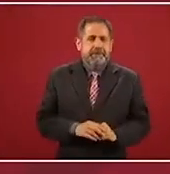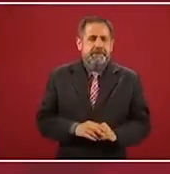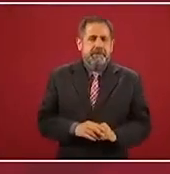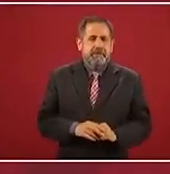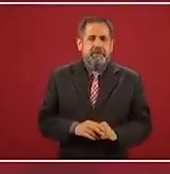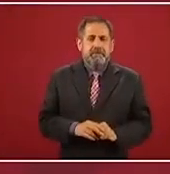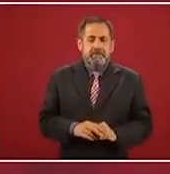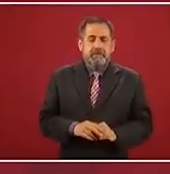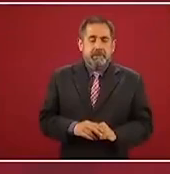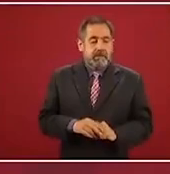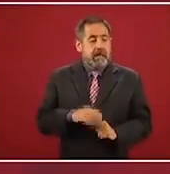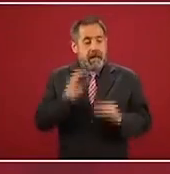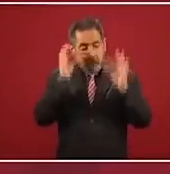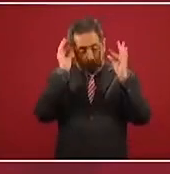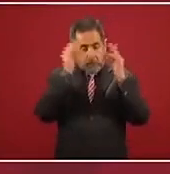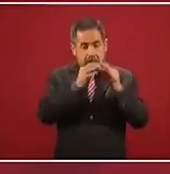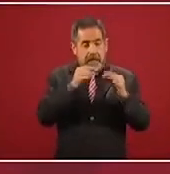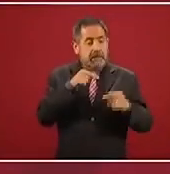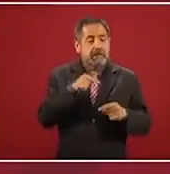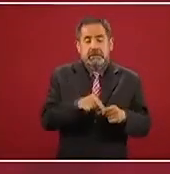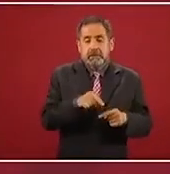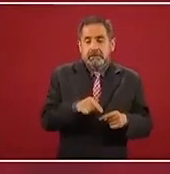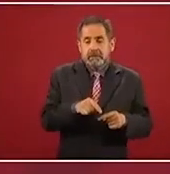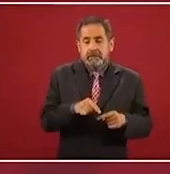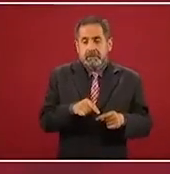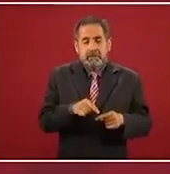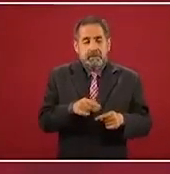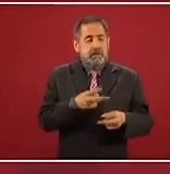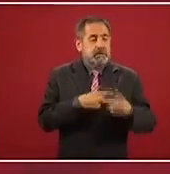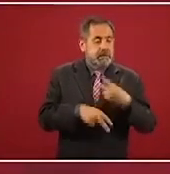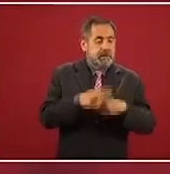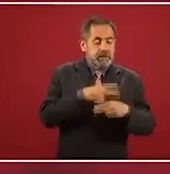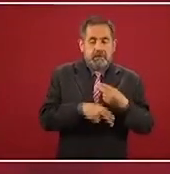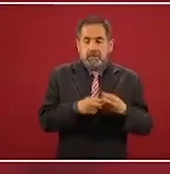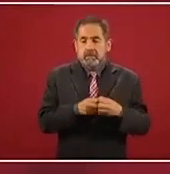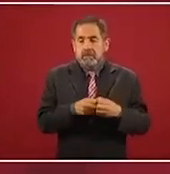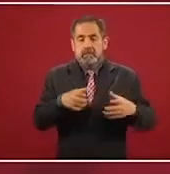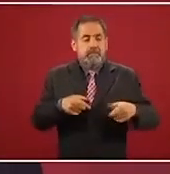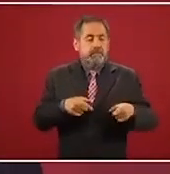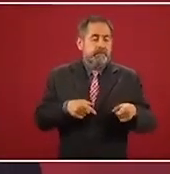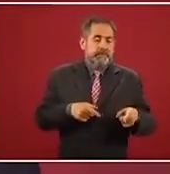Te genera, te produce